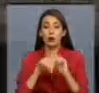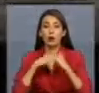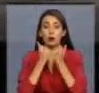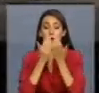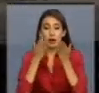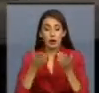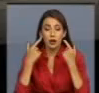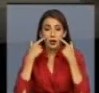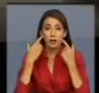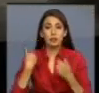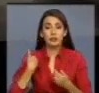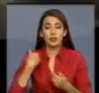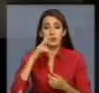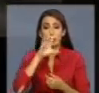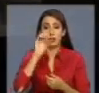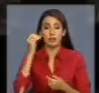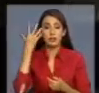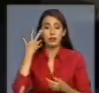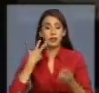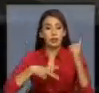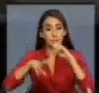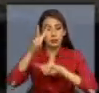para aprobarla u observarla.